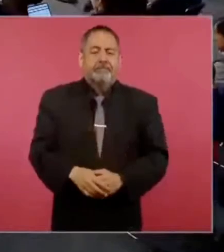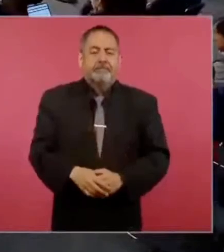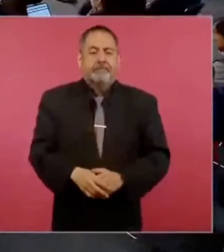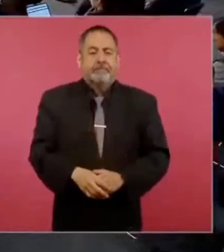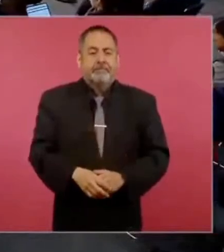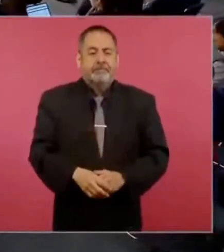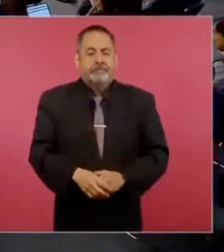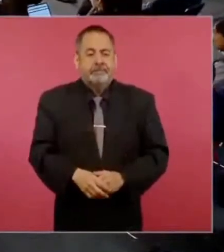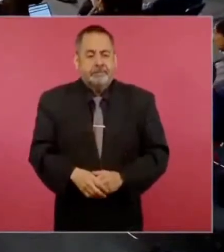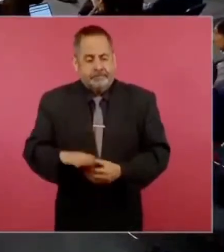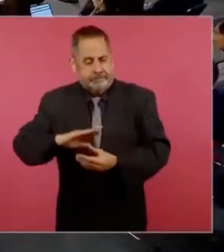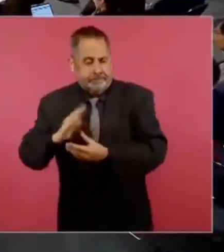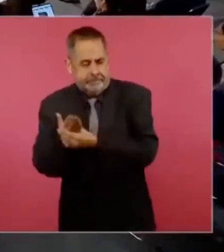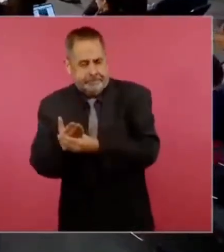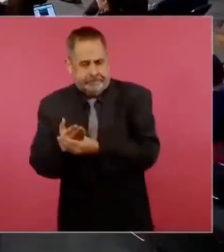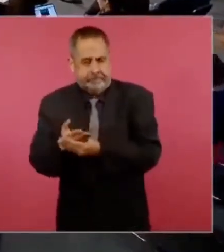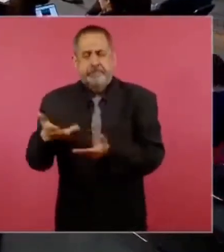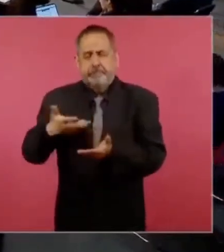Hay documentos.